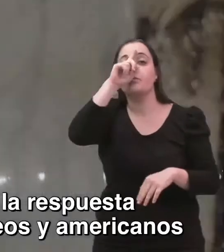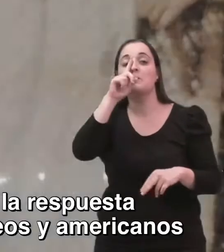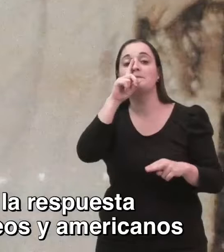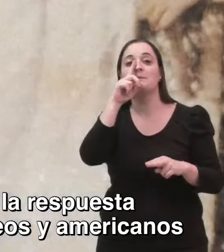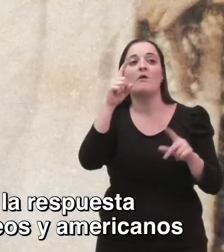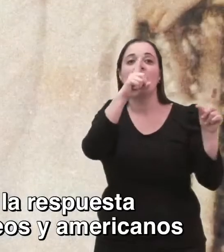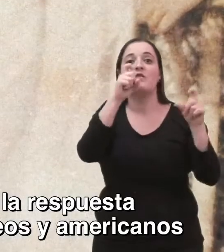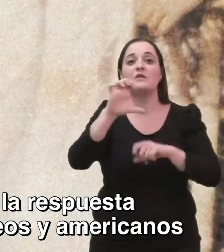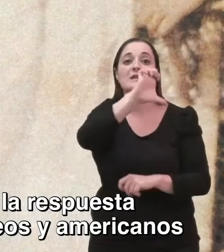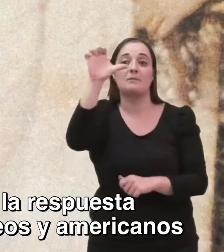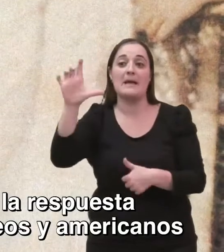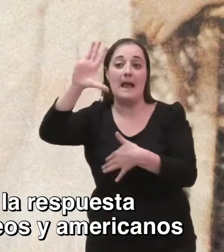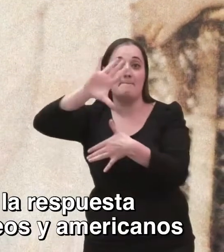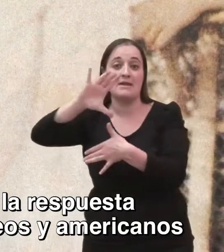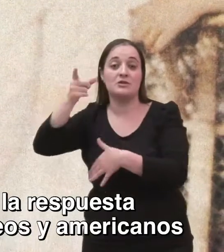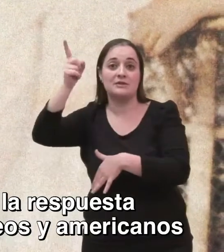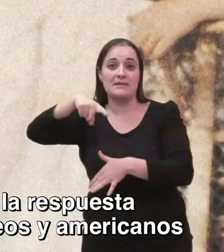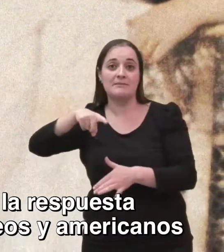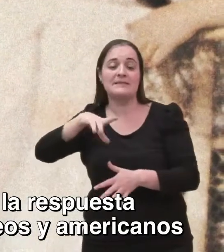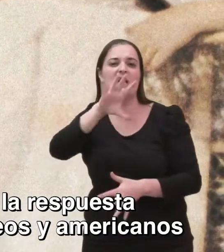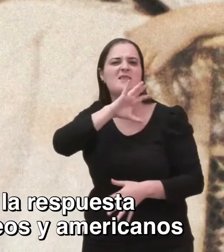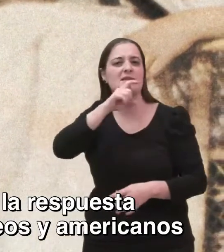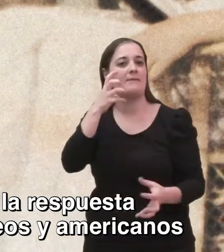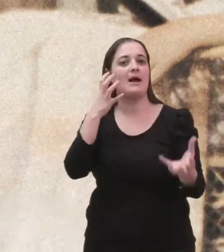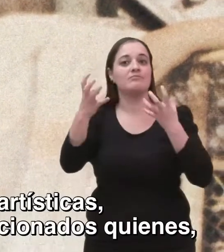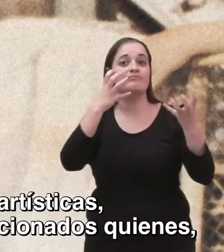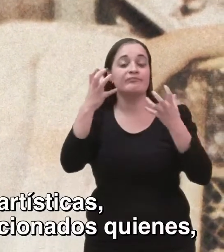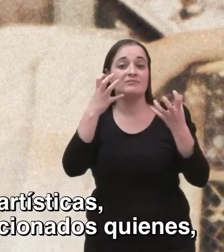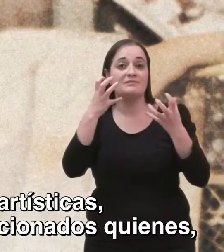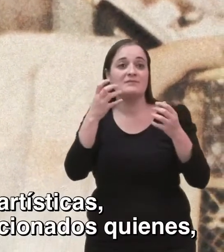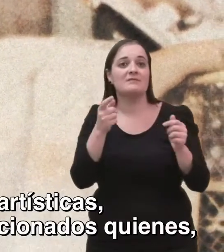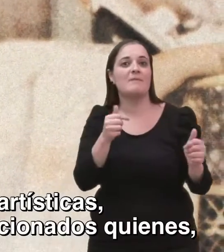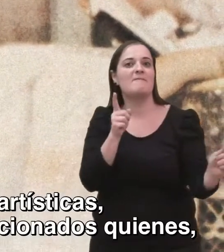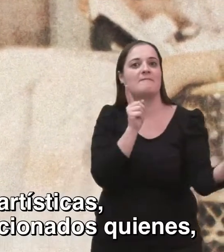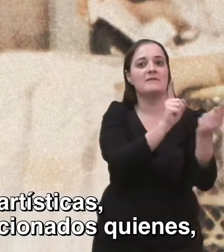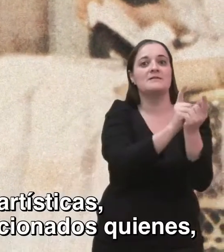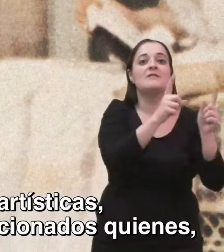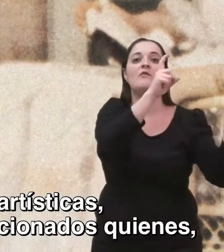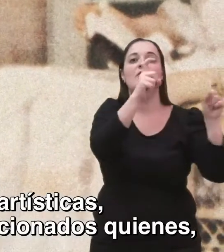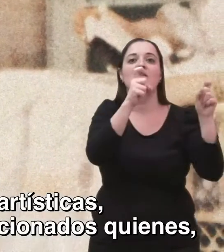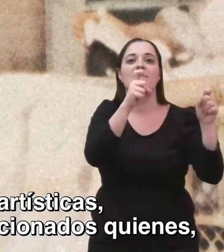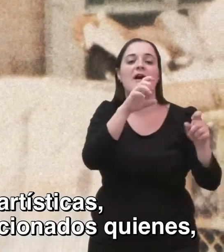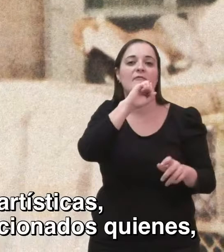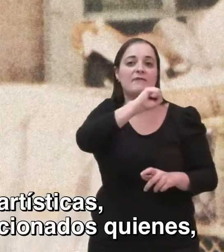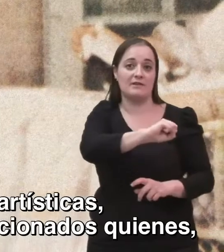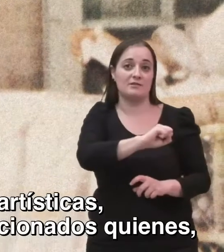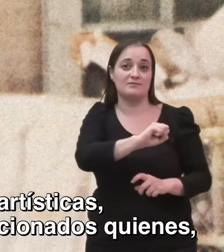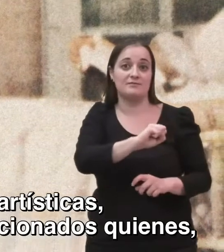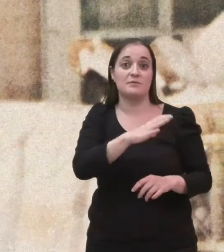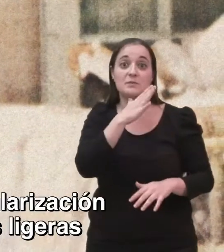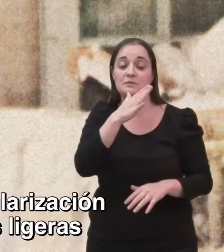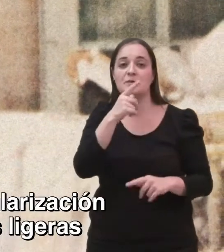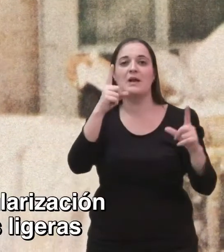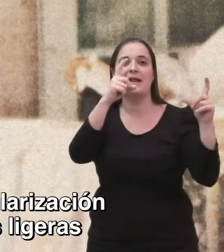El pictorialismo fue la respuesta de los fotógrafos europeos y americanos con inquietudes artísticas frente a los fotógrafos aficionados,